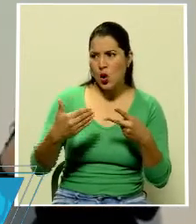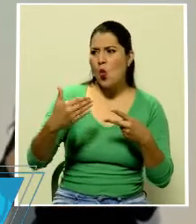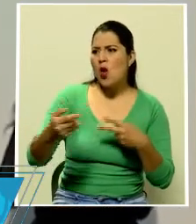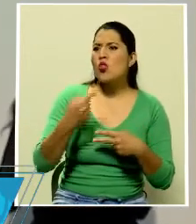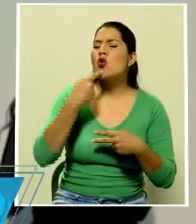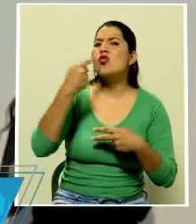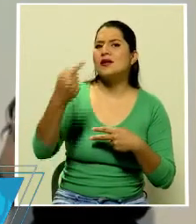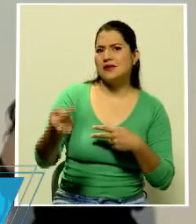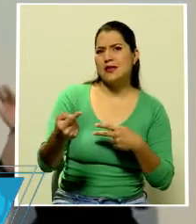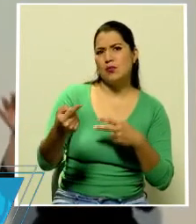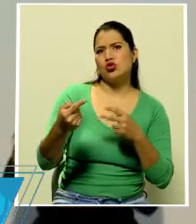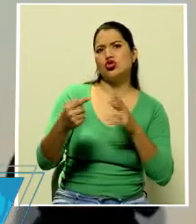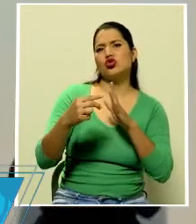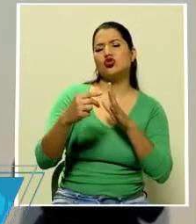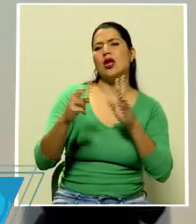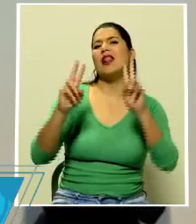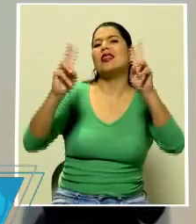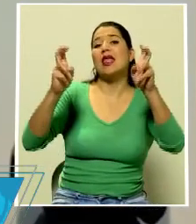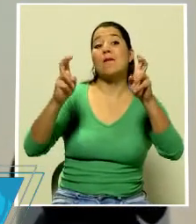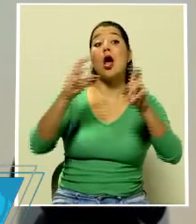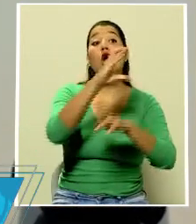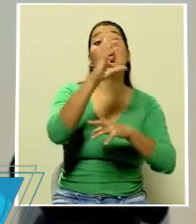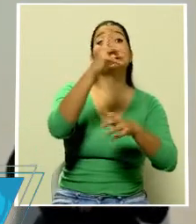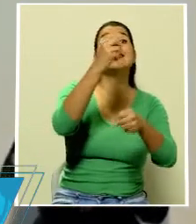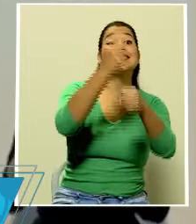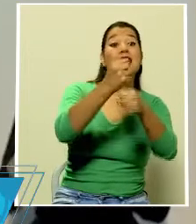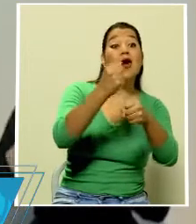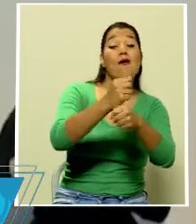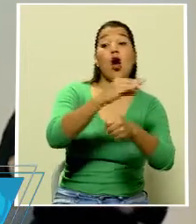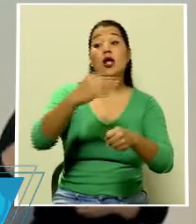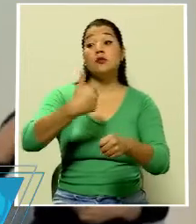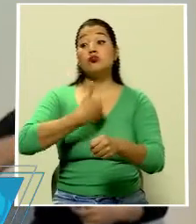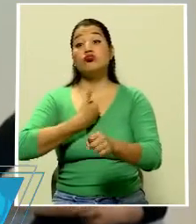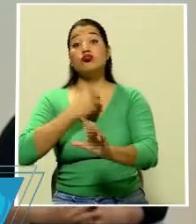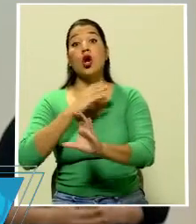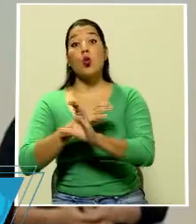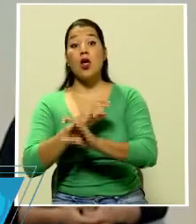es un eslogan que suena bonito, tiene que convertirse en una realidad.